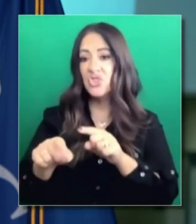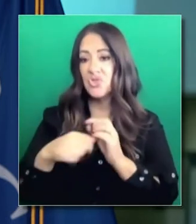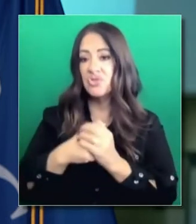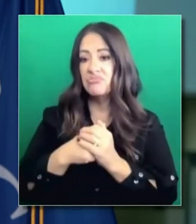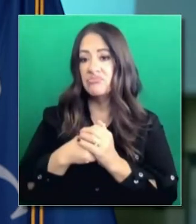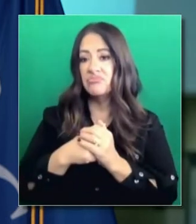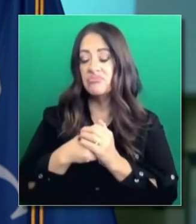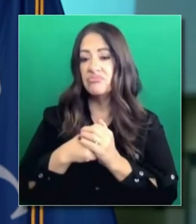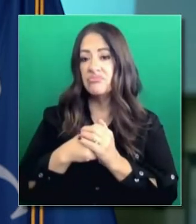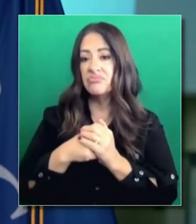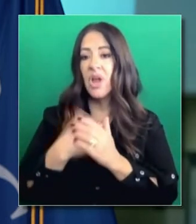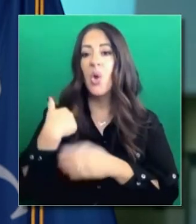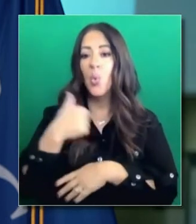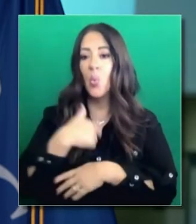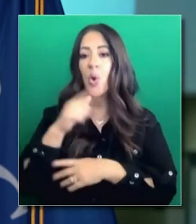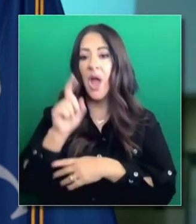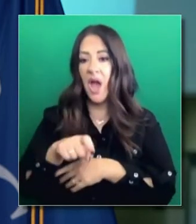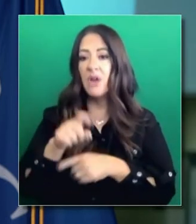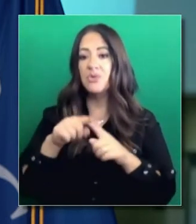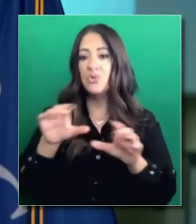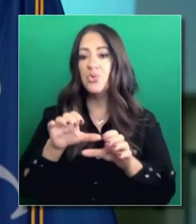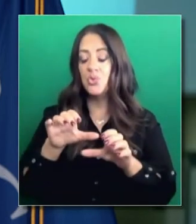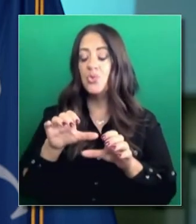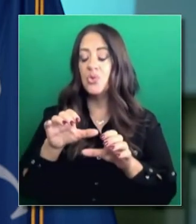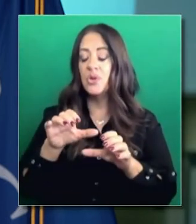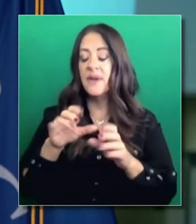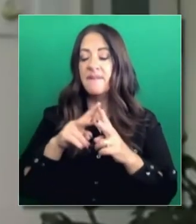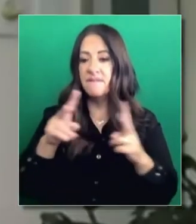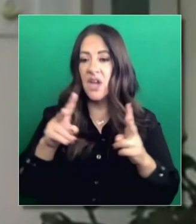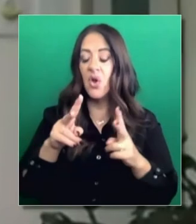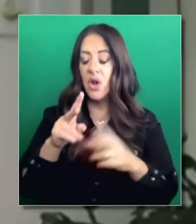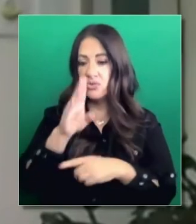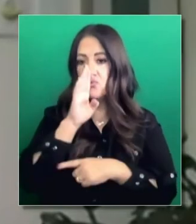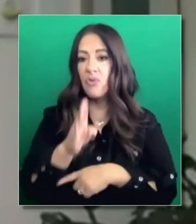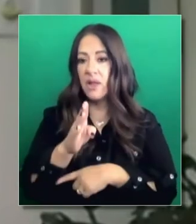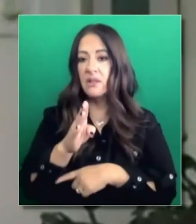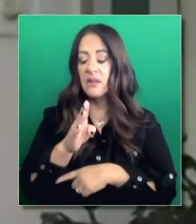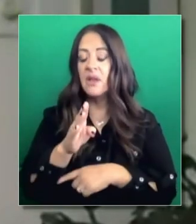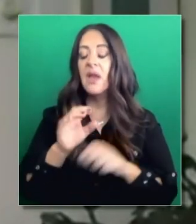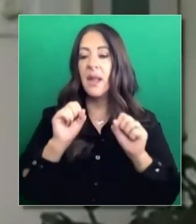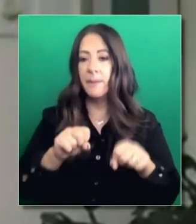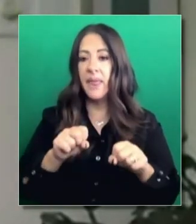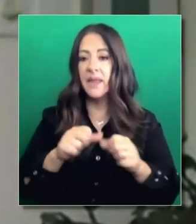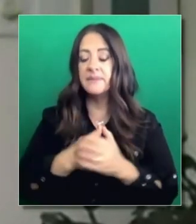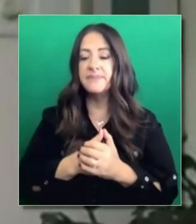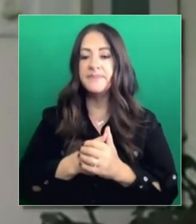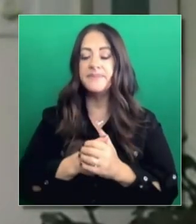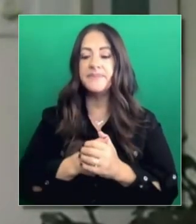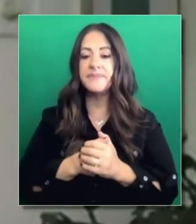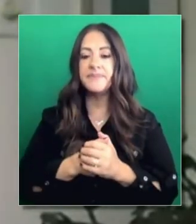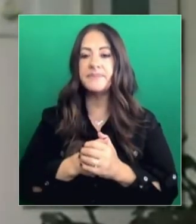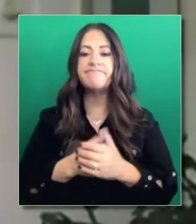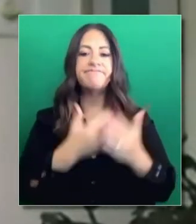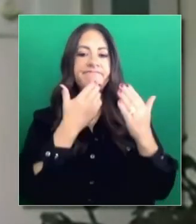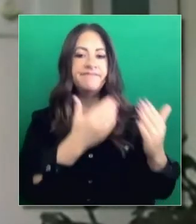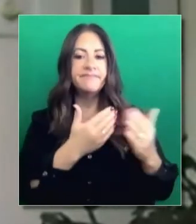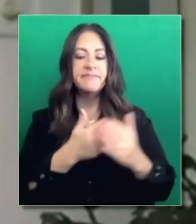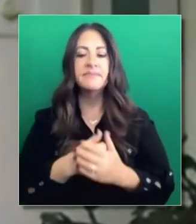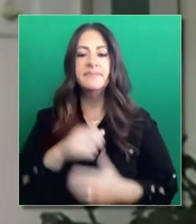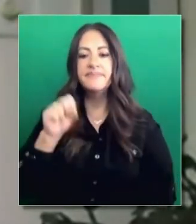que debemos responder y de forma intencionada e inmediata. Sí, muchas gracias.